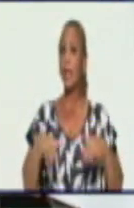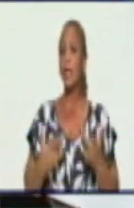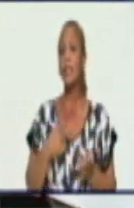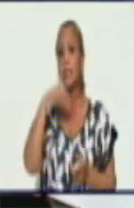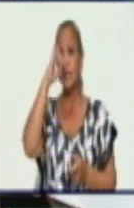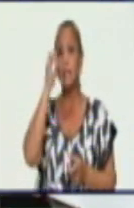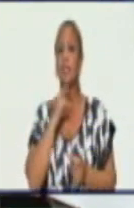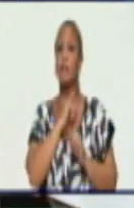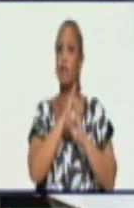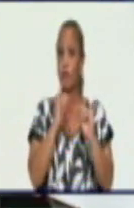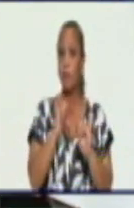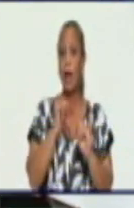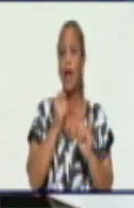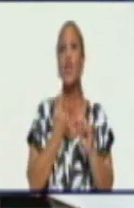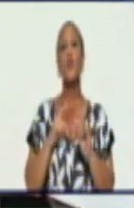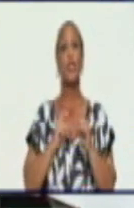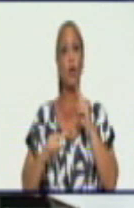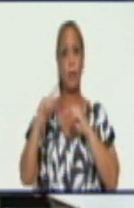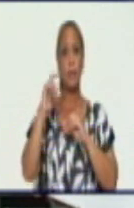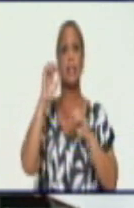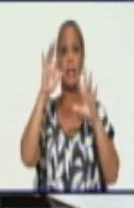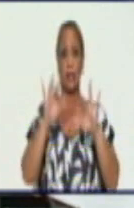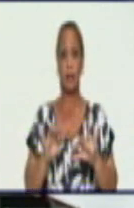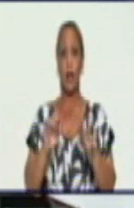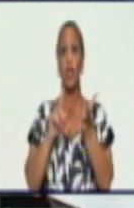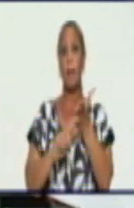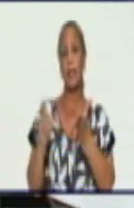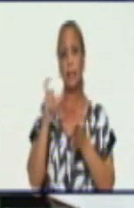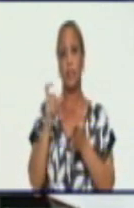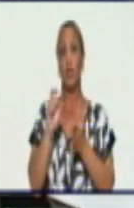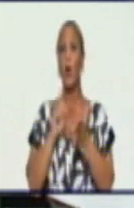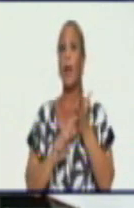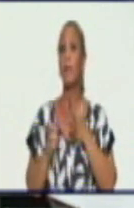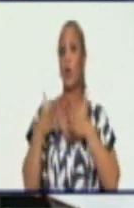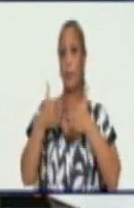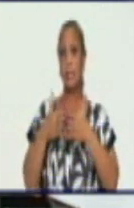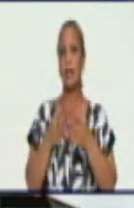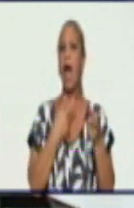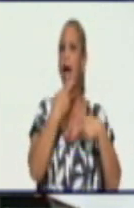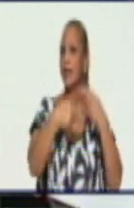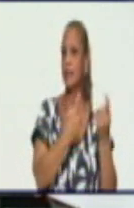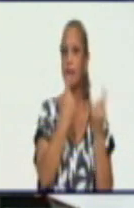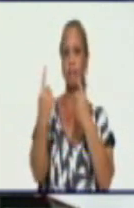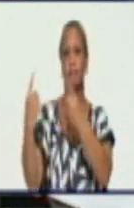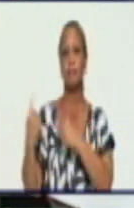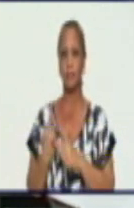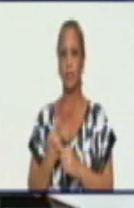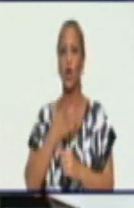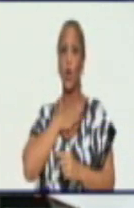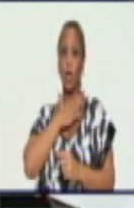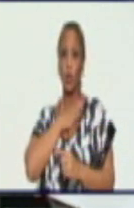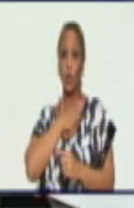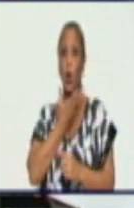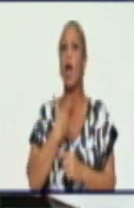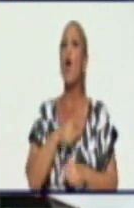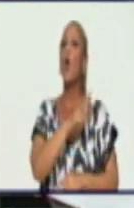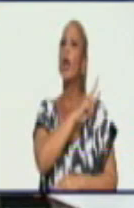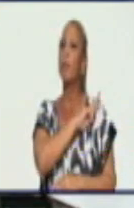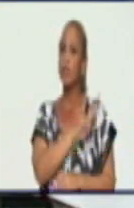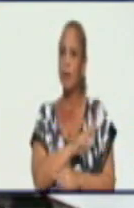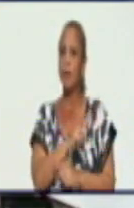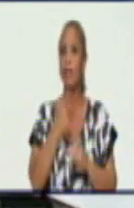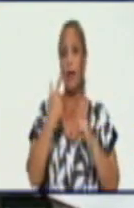nuestro primer secretario del partido en la provincia hacer cada cual lo que nos toca con responsabilidad y con madurez